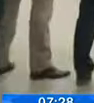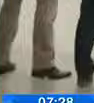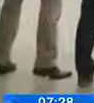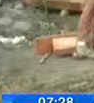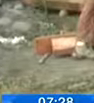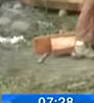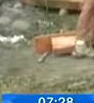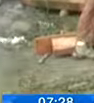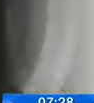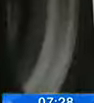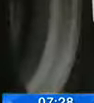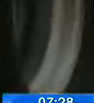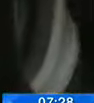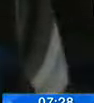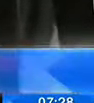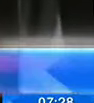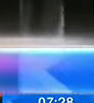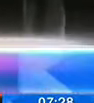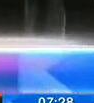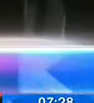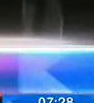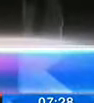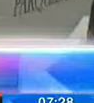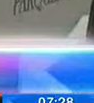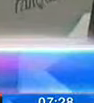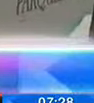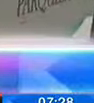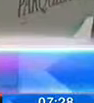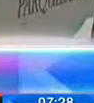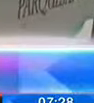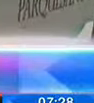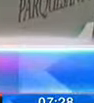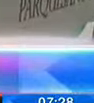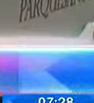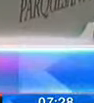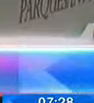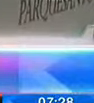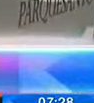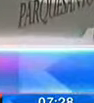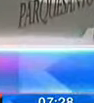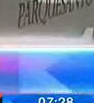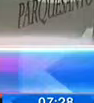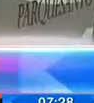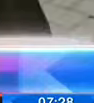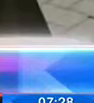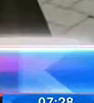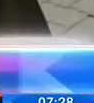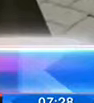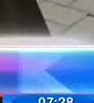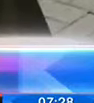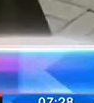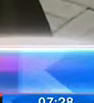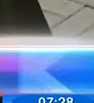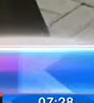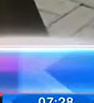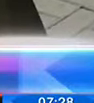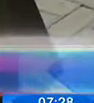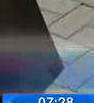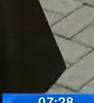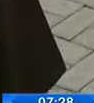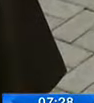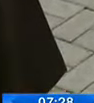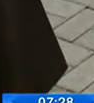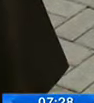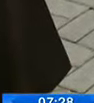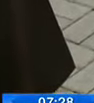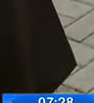procesadas. Además, 40 pequeños que no llegaron a nacer fueron inhumados por el Servicio Nacional de Medicina Legal y la Arquidiócesis de Quito.